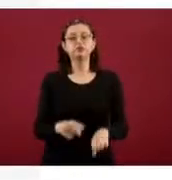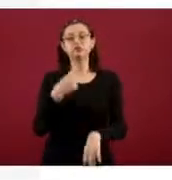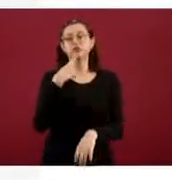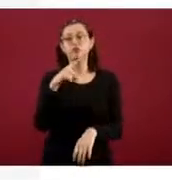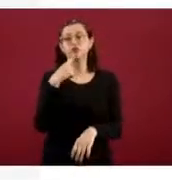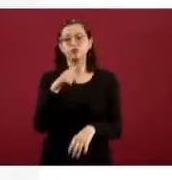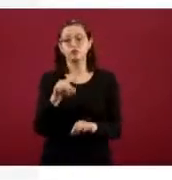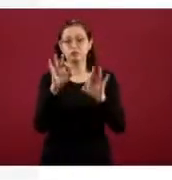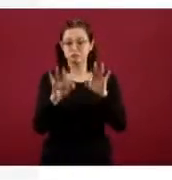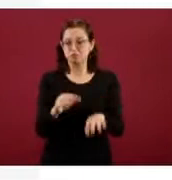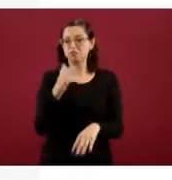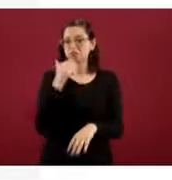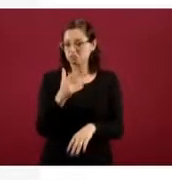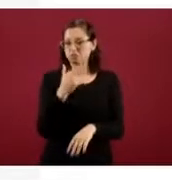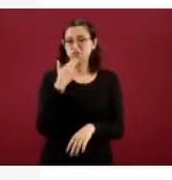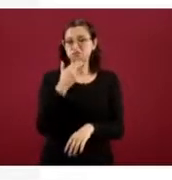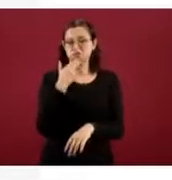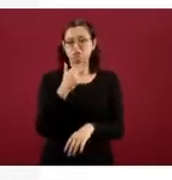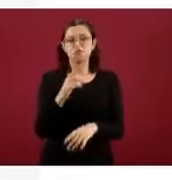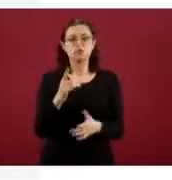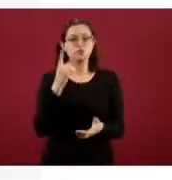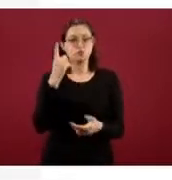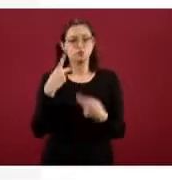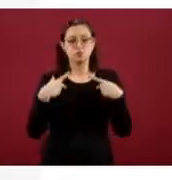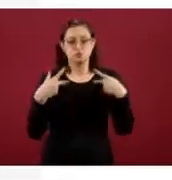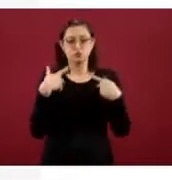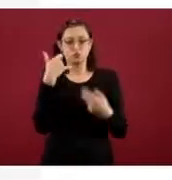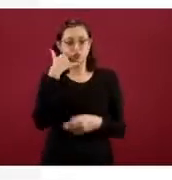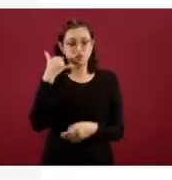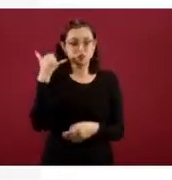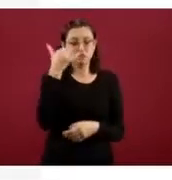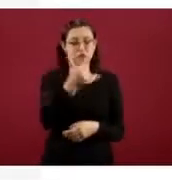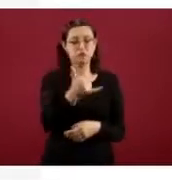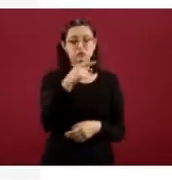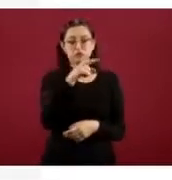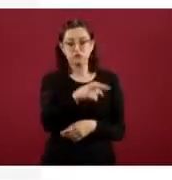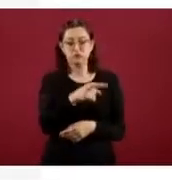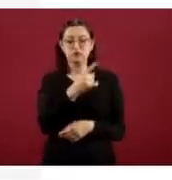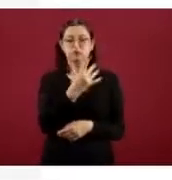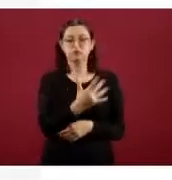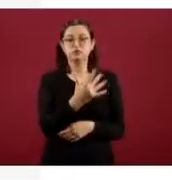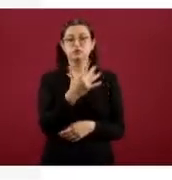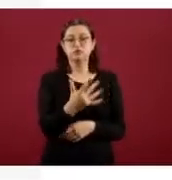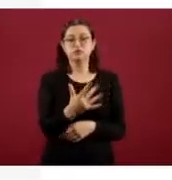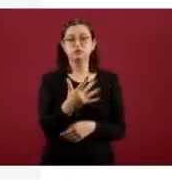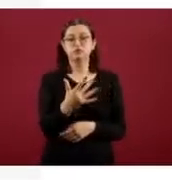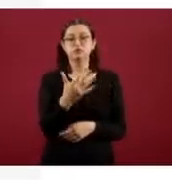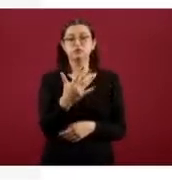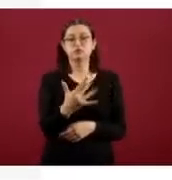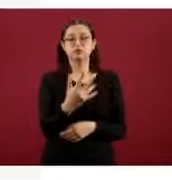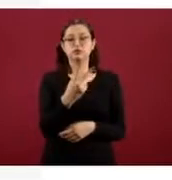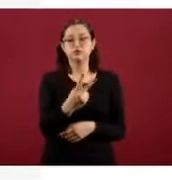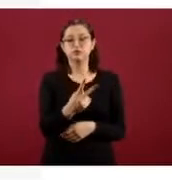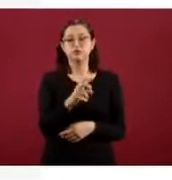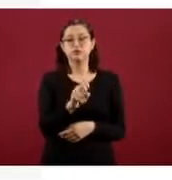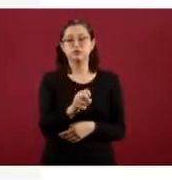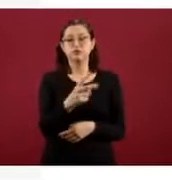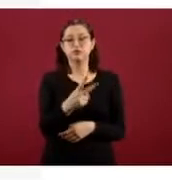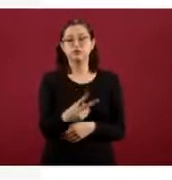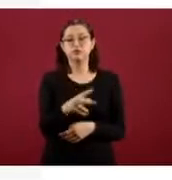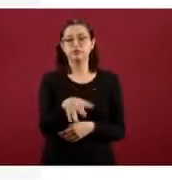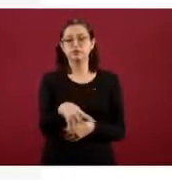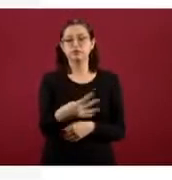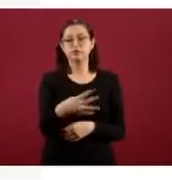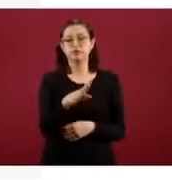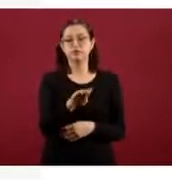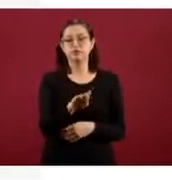de quejas efectivo. Basta con que una persona llame a este teléfono 55 52